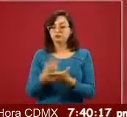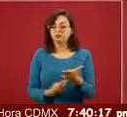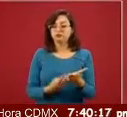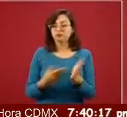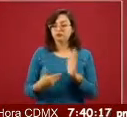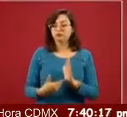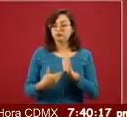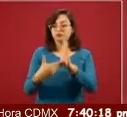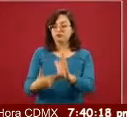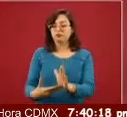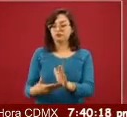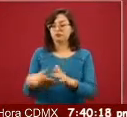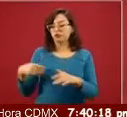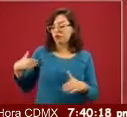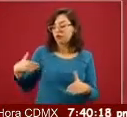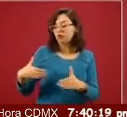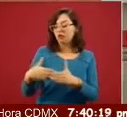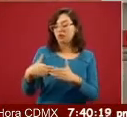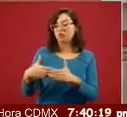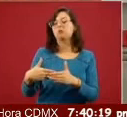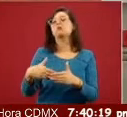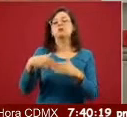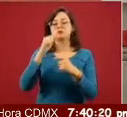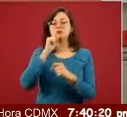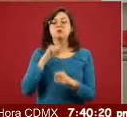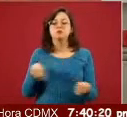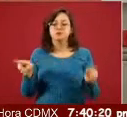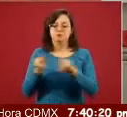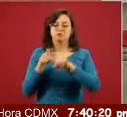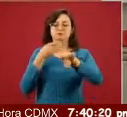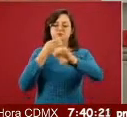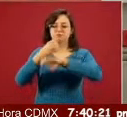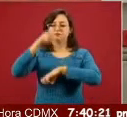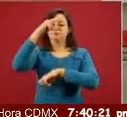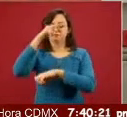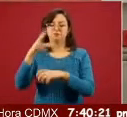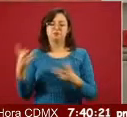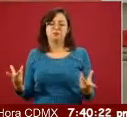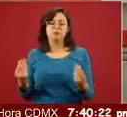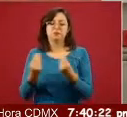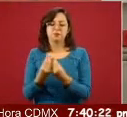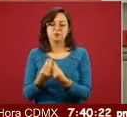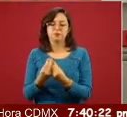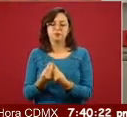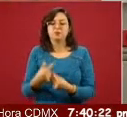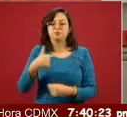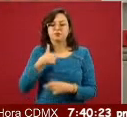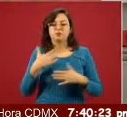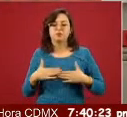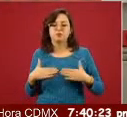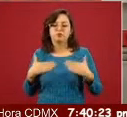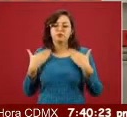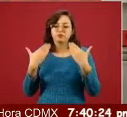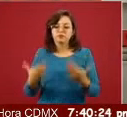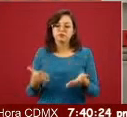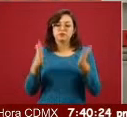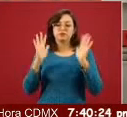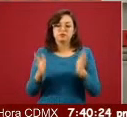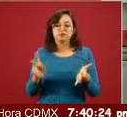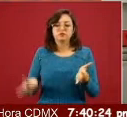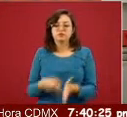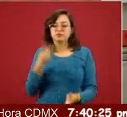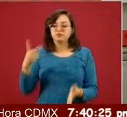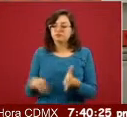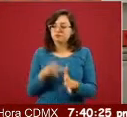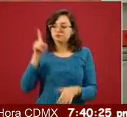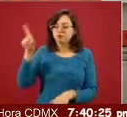presentó la Ciudad de México, bueno, en estos días, también involucre al Estado de México, y yo confío, he hablado muchas veces con el gobernador